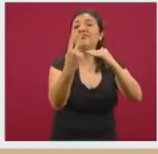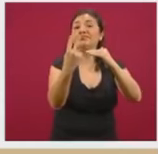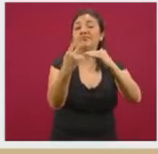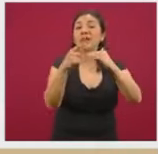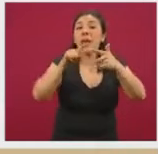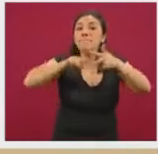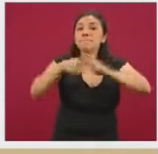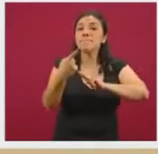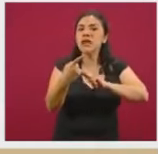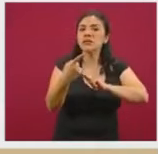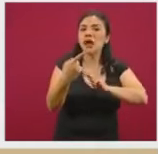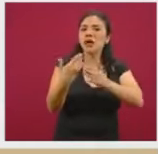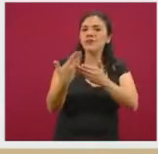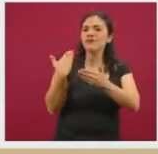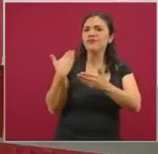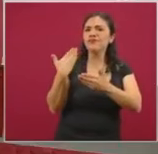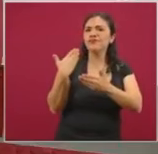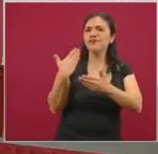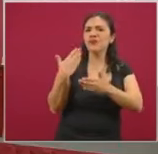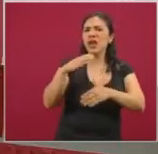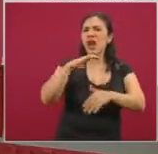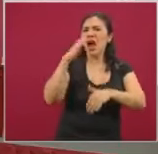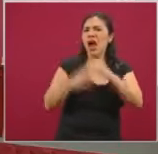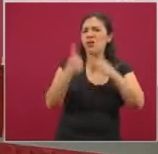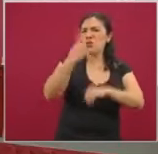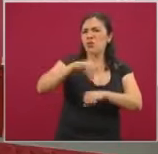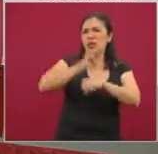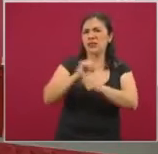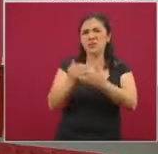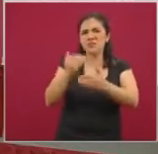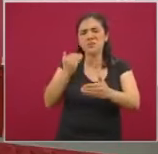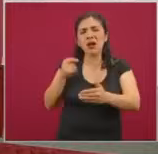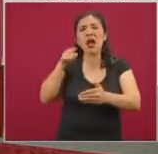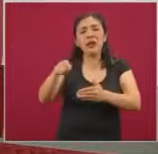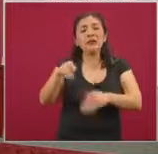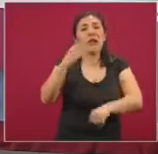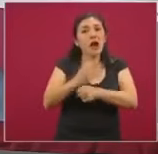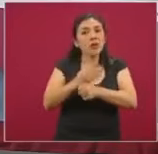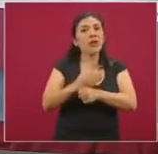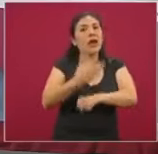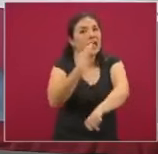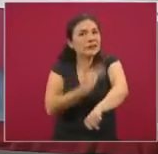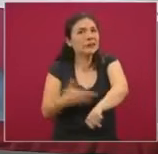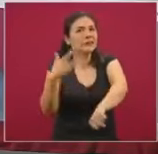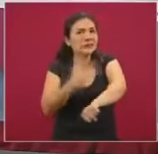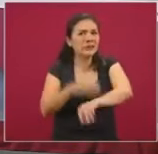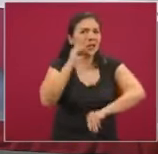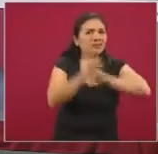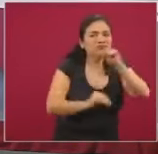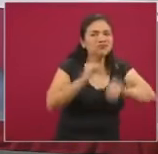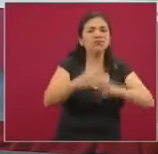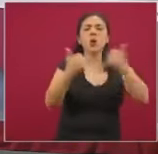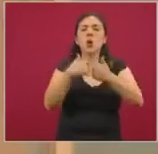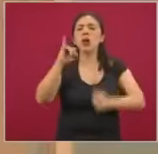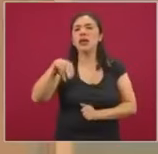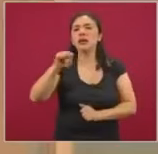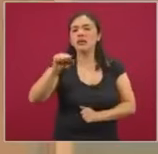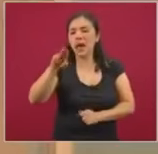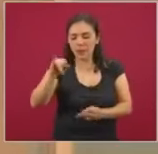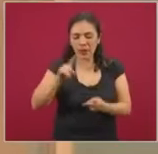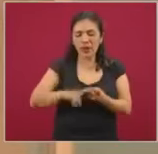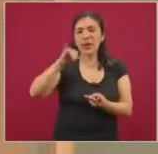desde el fin de la semana pasada está trabajando de manera coordinada el INSABI, el